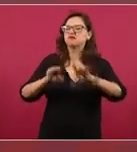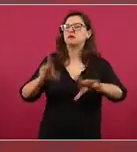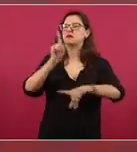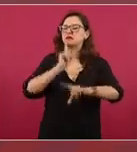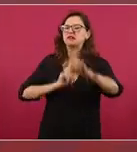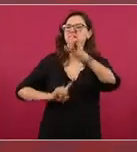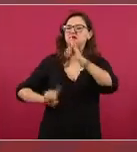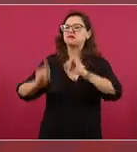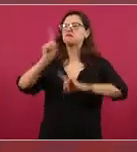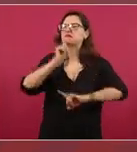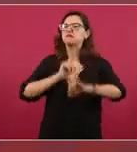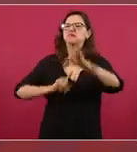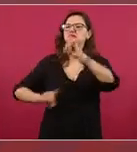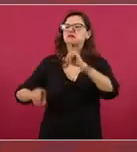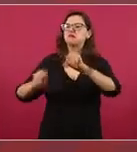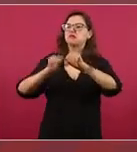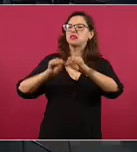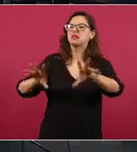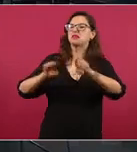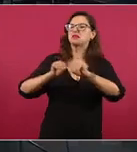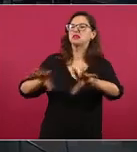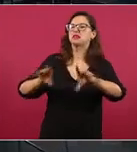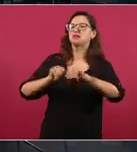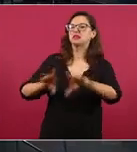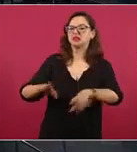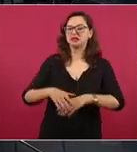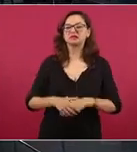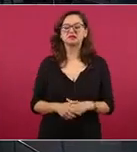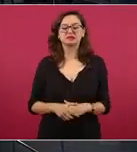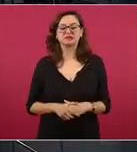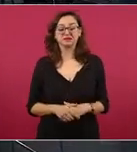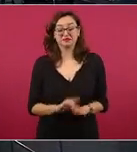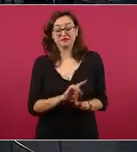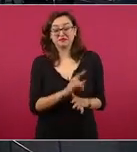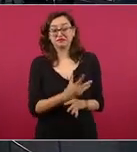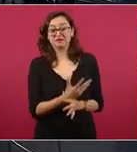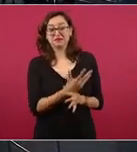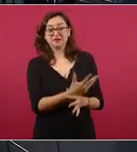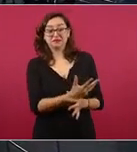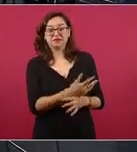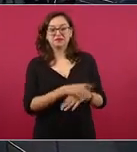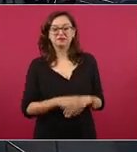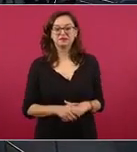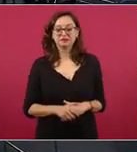Hay que mentir. Por eso lo de Goebbels. Puede ser que no